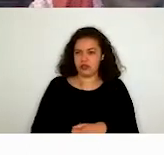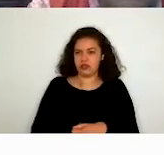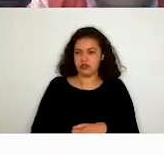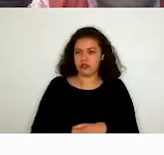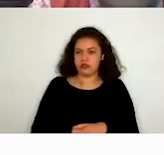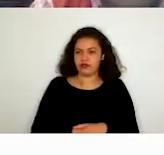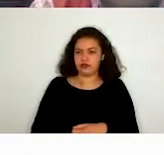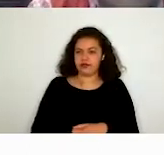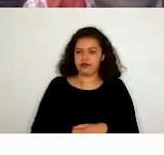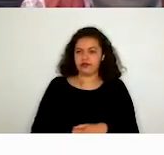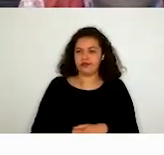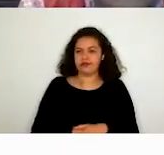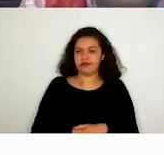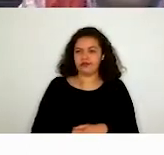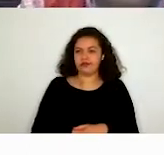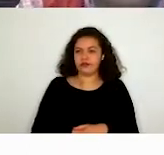Contar como mínimo